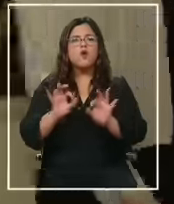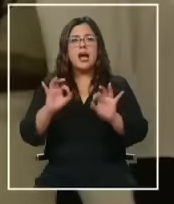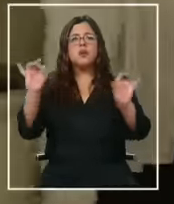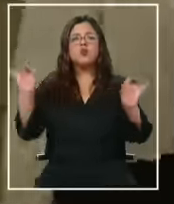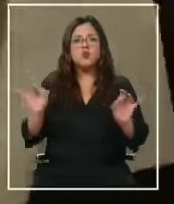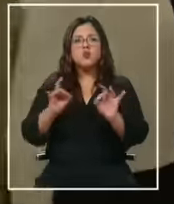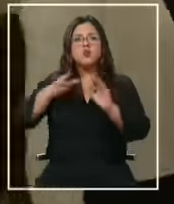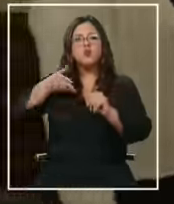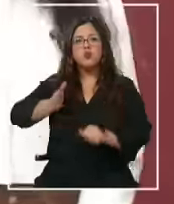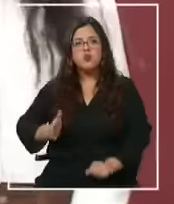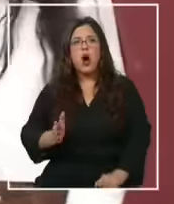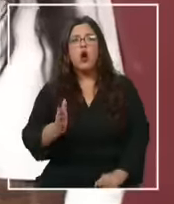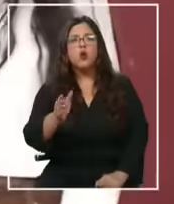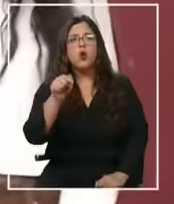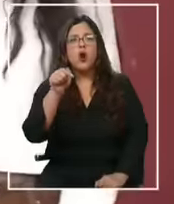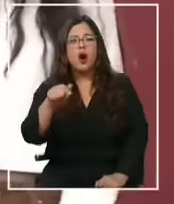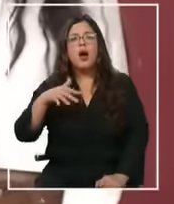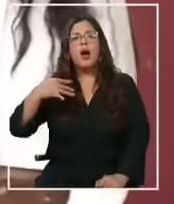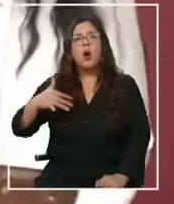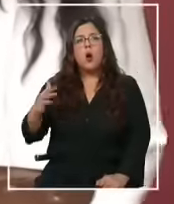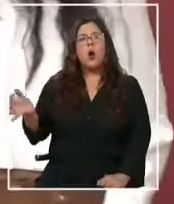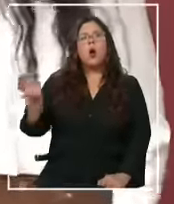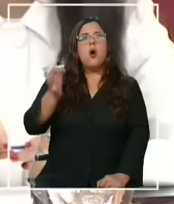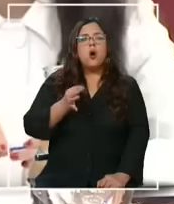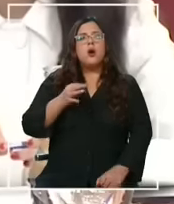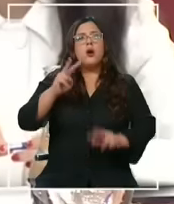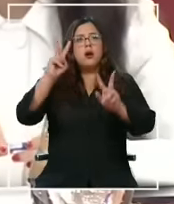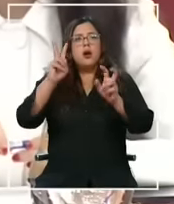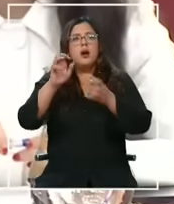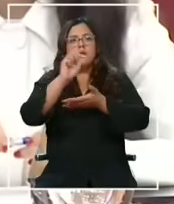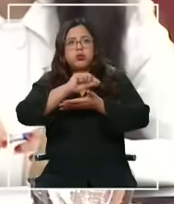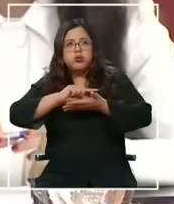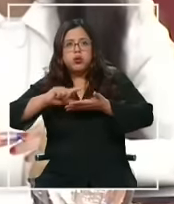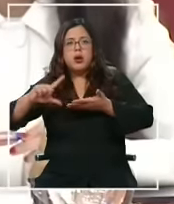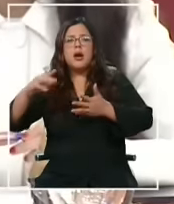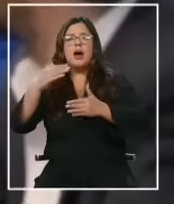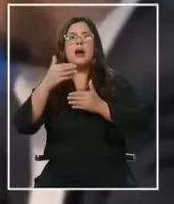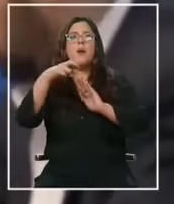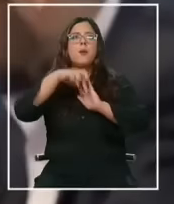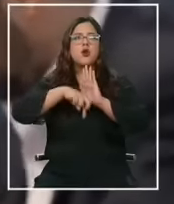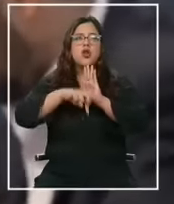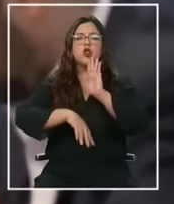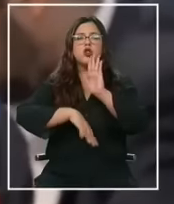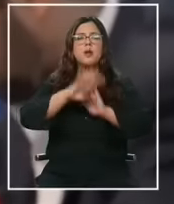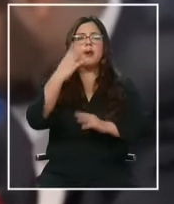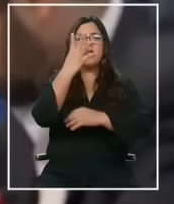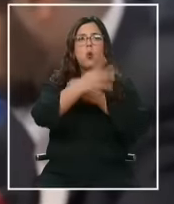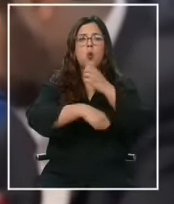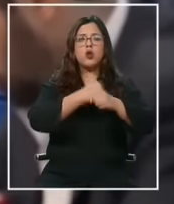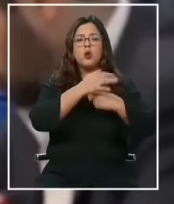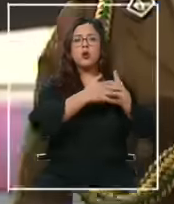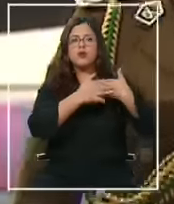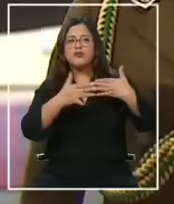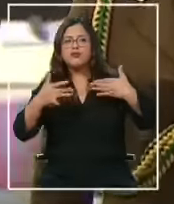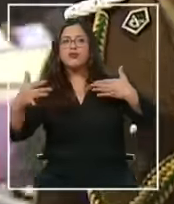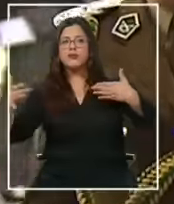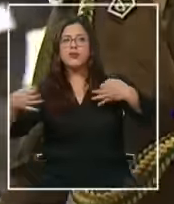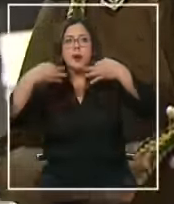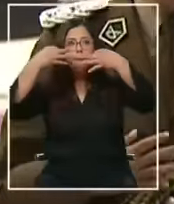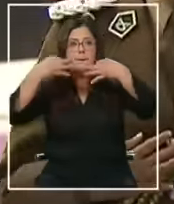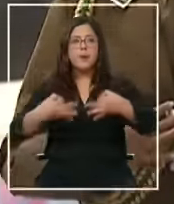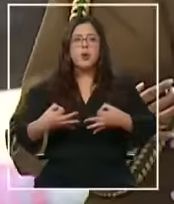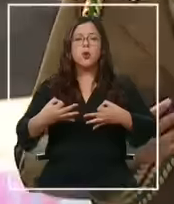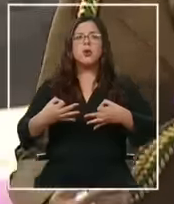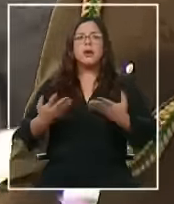de continuidad. Es importante, dijo, que el progresismo tenga un proyecto que supere los 4 años de gobierno para concretar